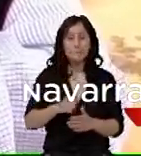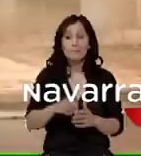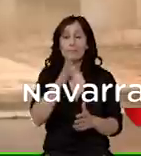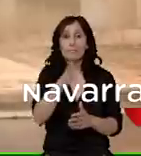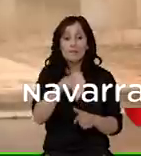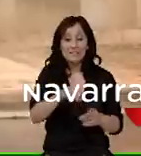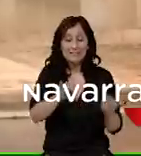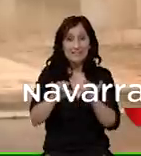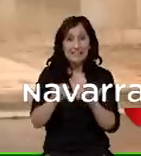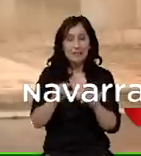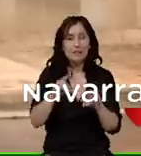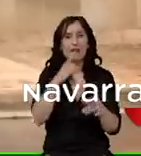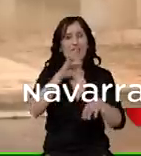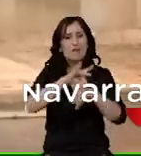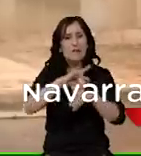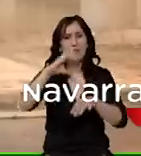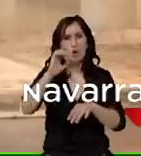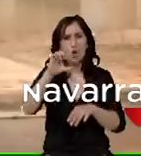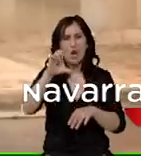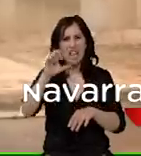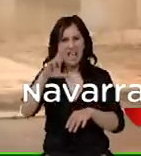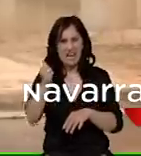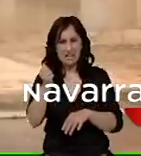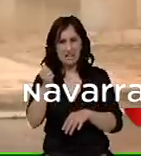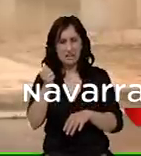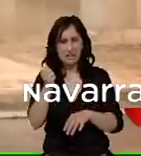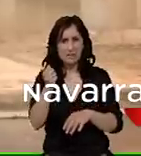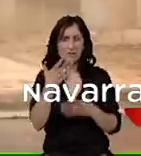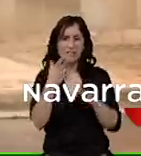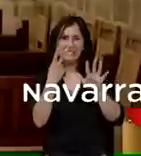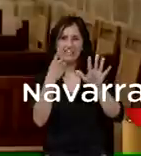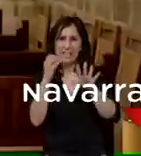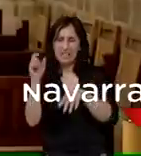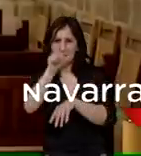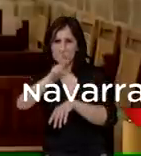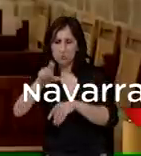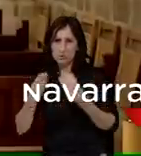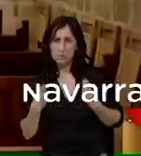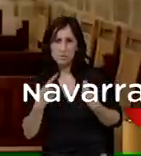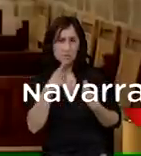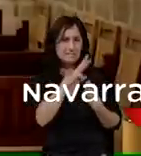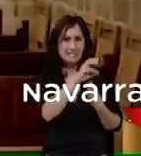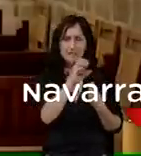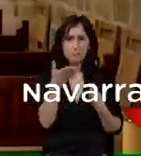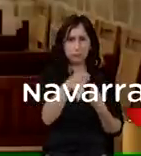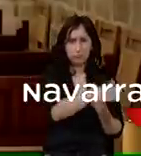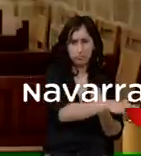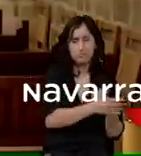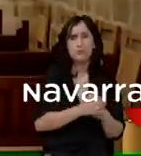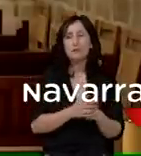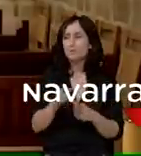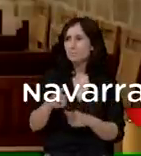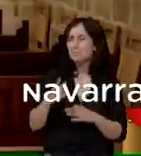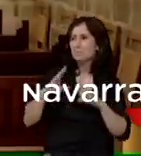cólera que murieron 59 personas en un pueblo que tenía unos 700 habitantes. Vaya iglesia románica del